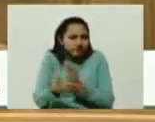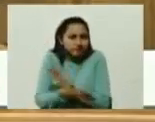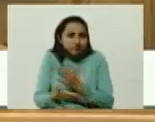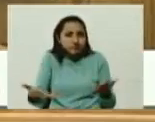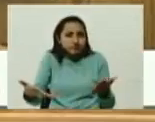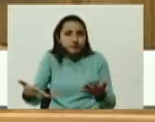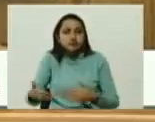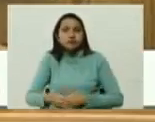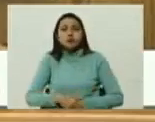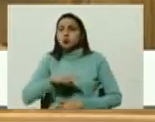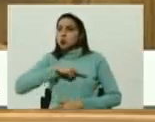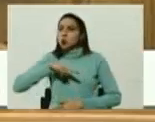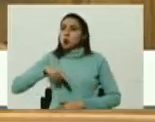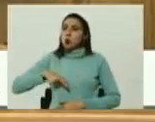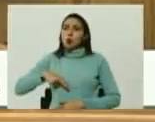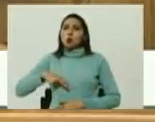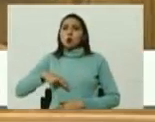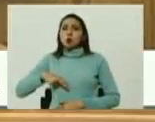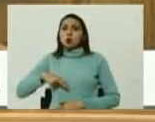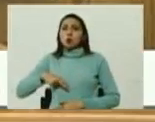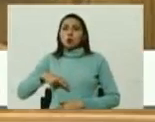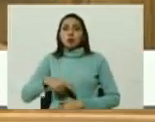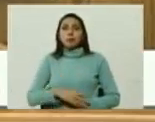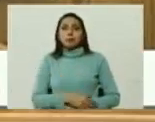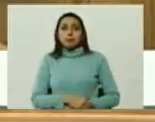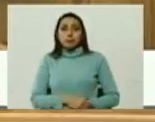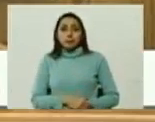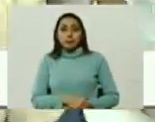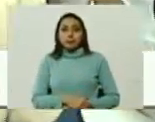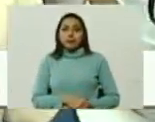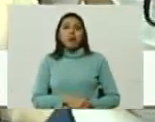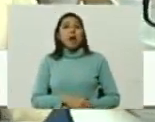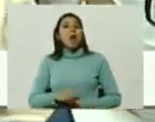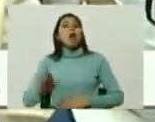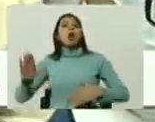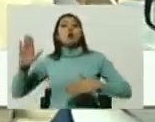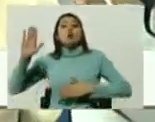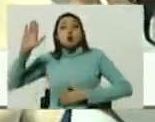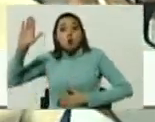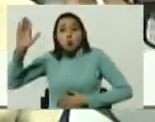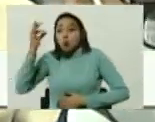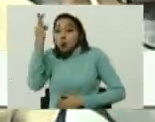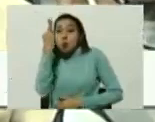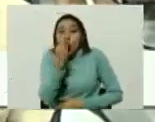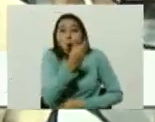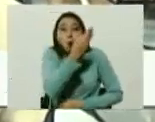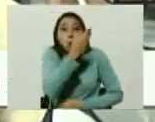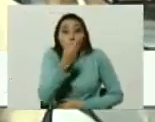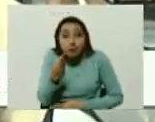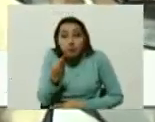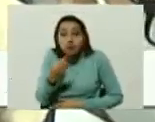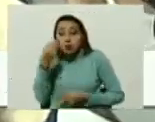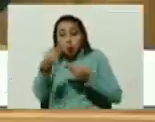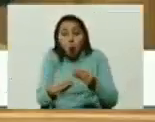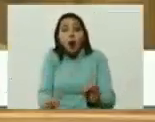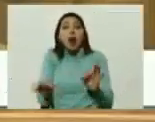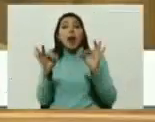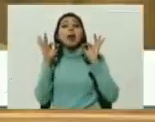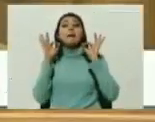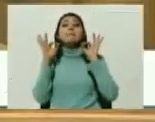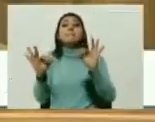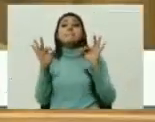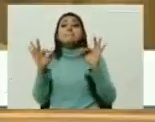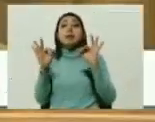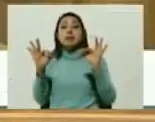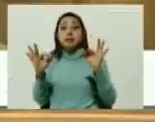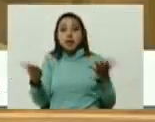para nosotros y nosotras es comprometerse con una acción especial y si manu es